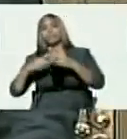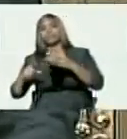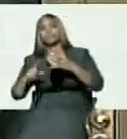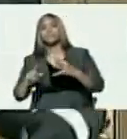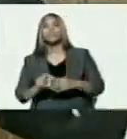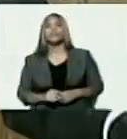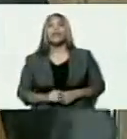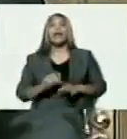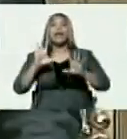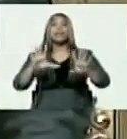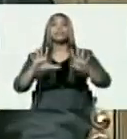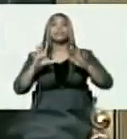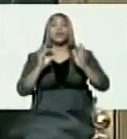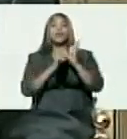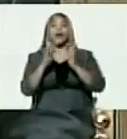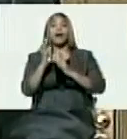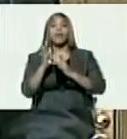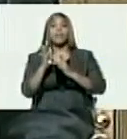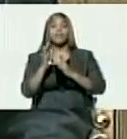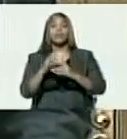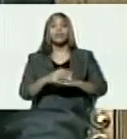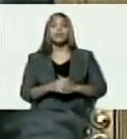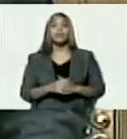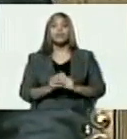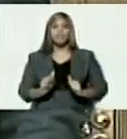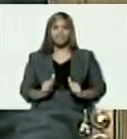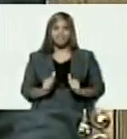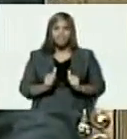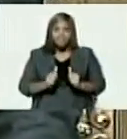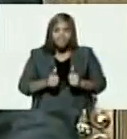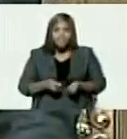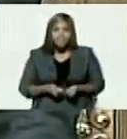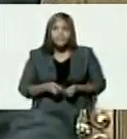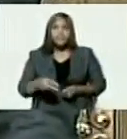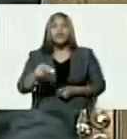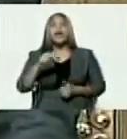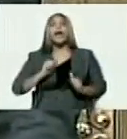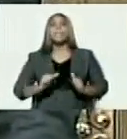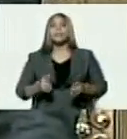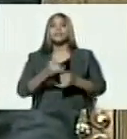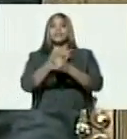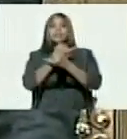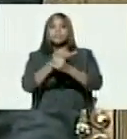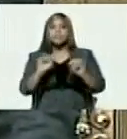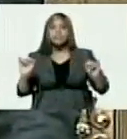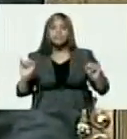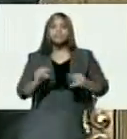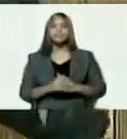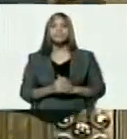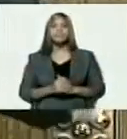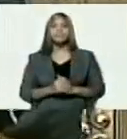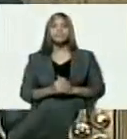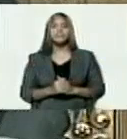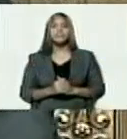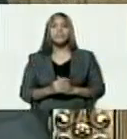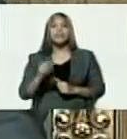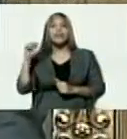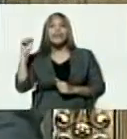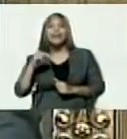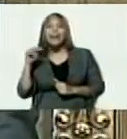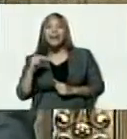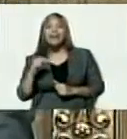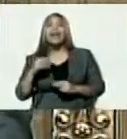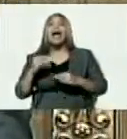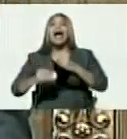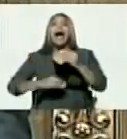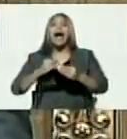el 19 de abril como genésica de nuestra independencia. Allí ocurrió otro